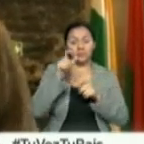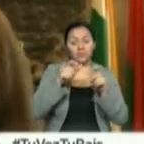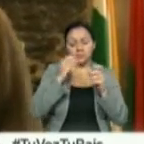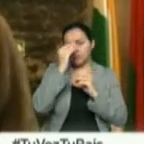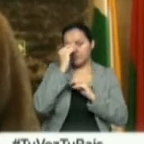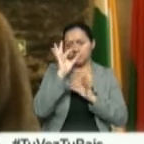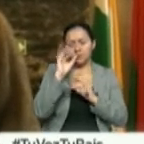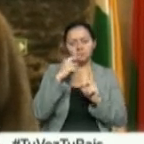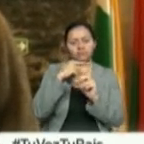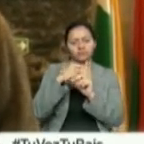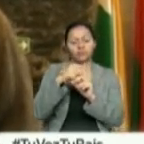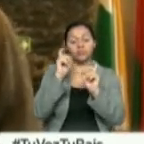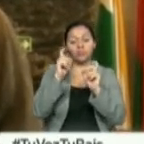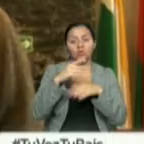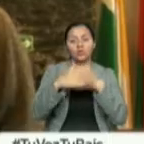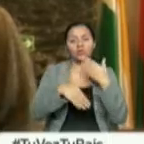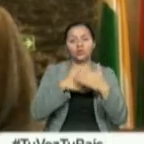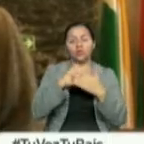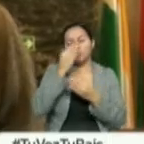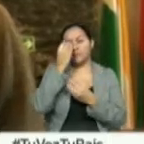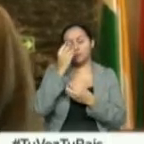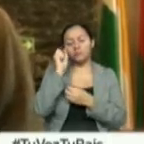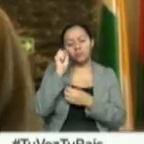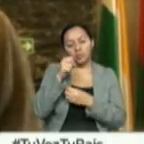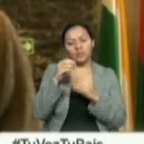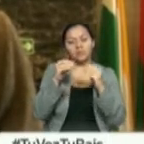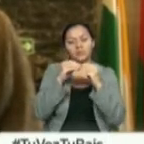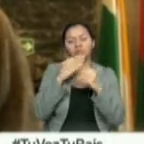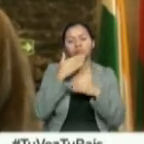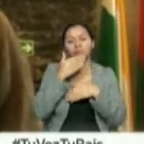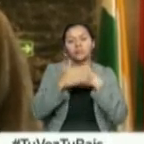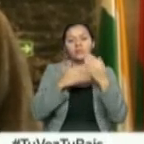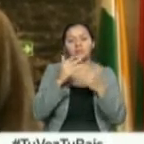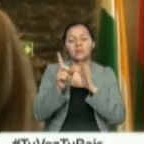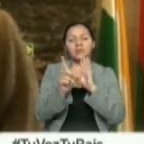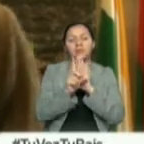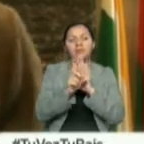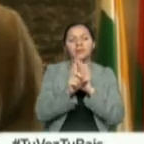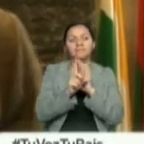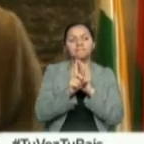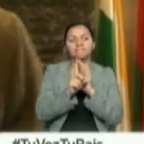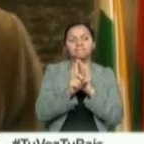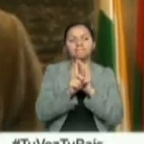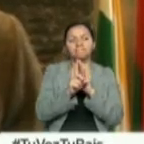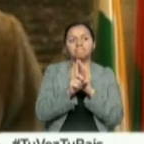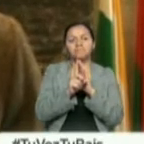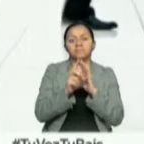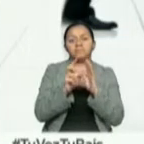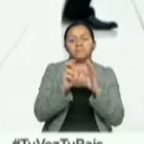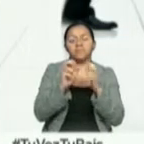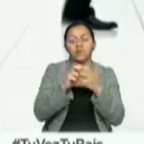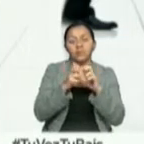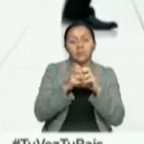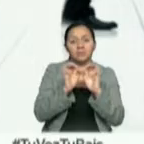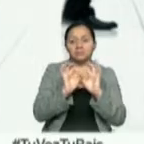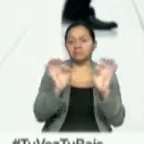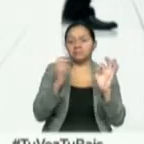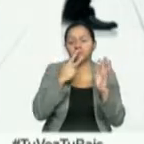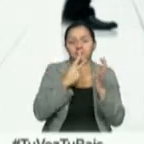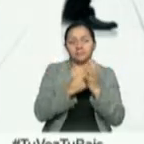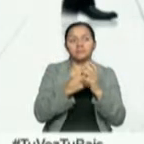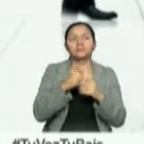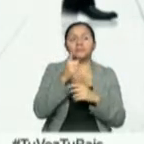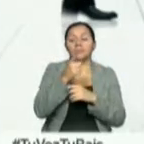informarse bien y en la medida que se informen podrán también ver que esta ley no es de ninguna forma como señalan según el blog